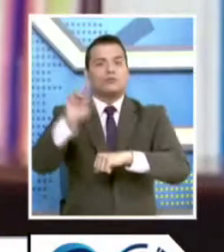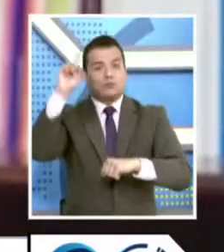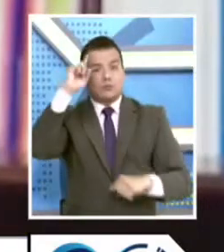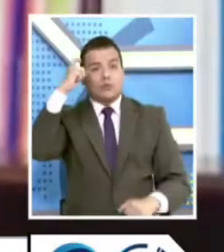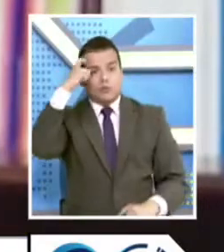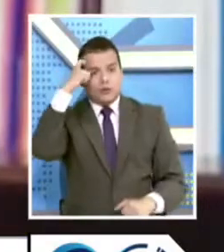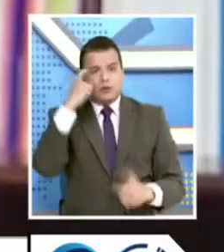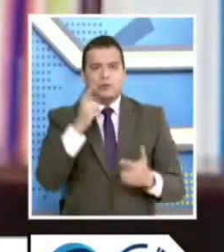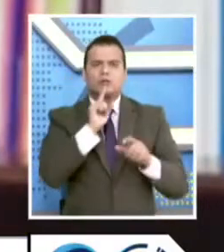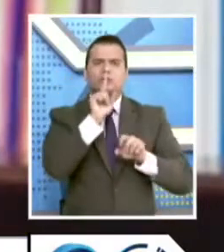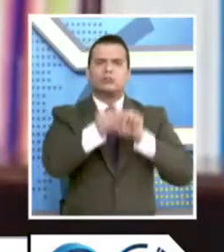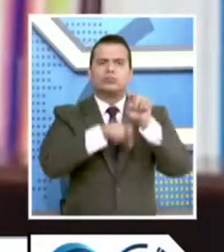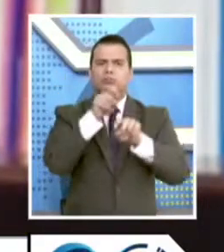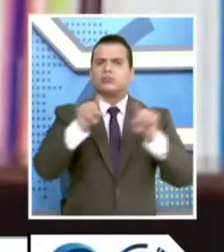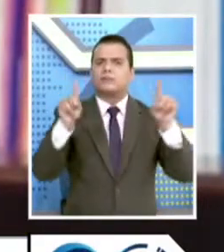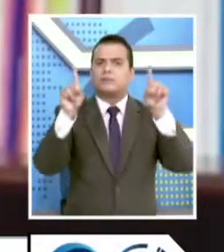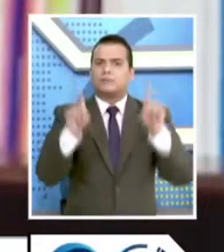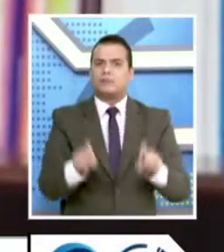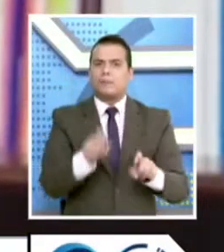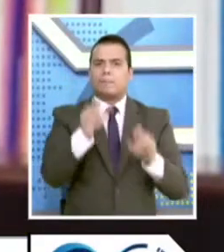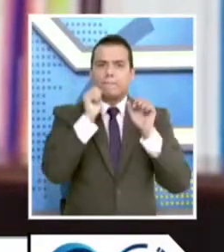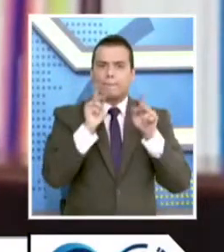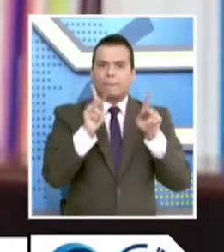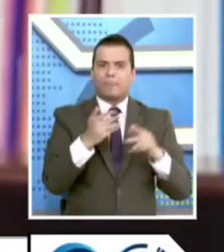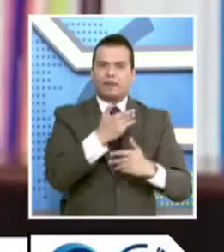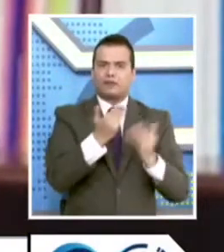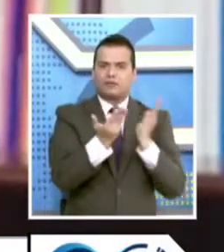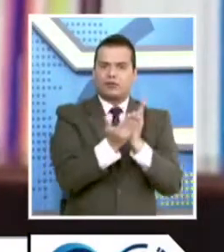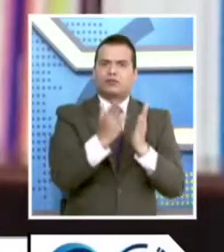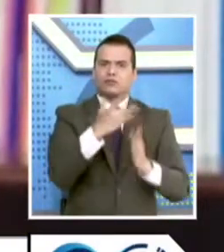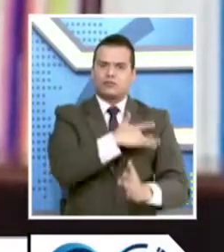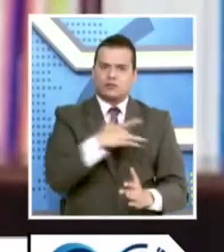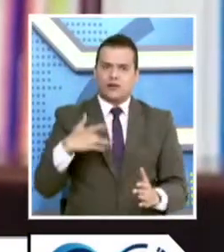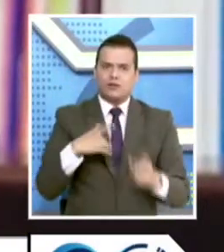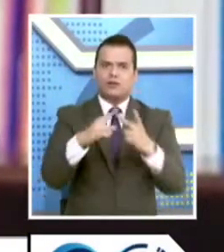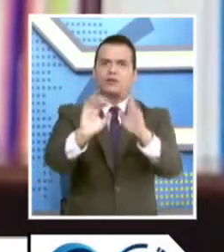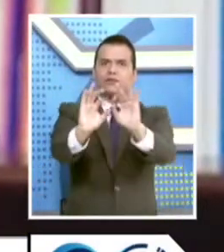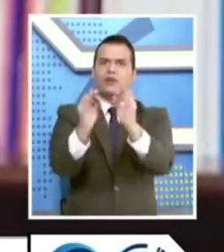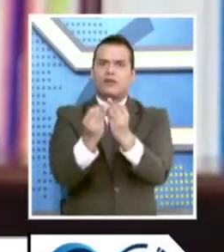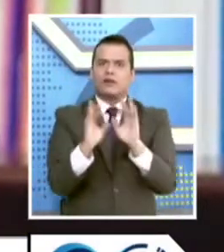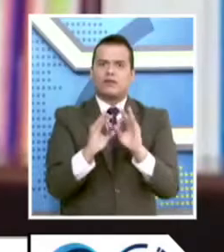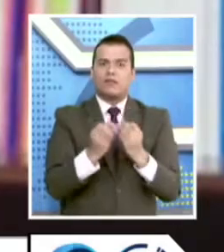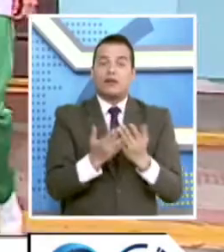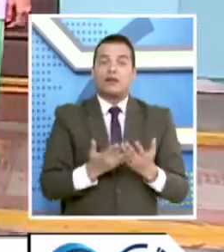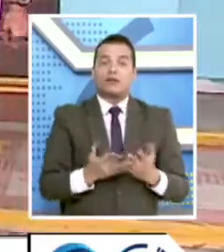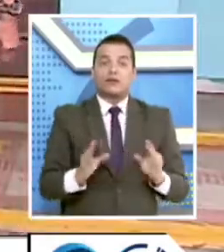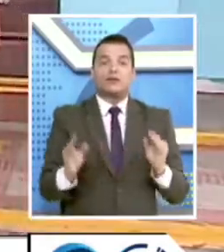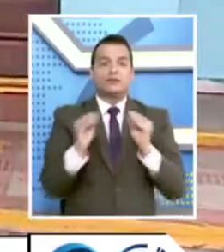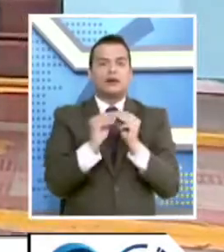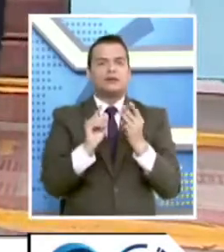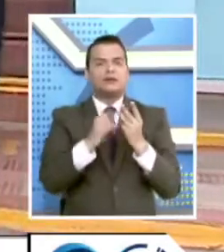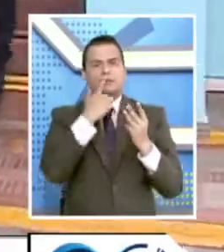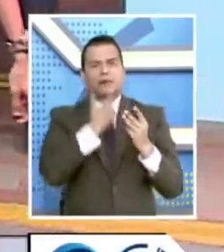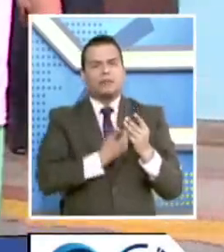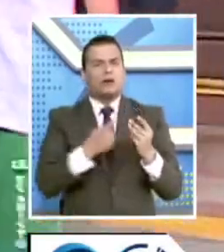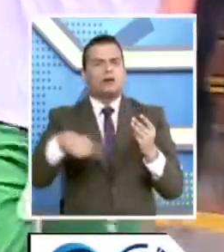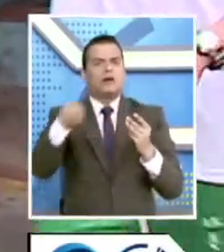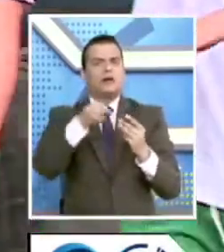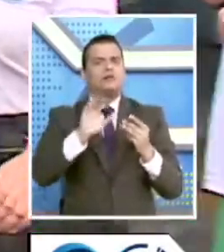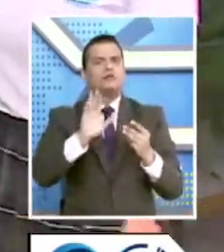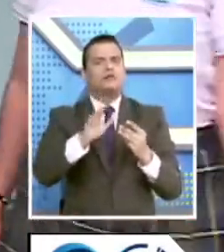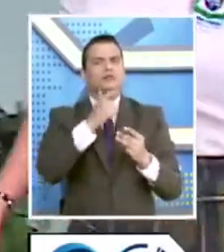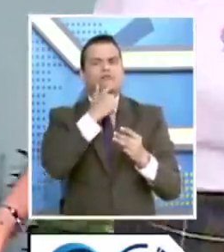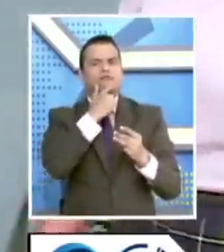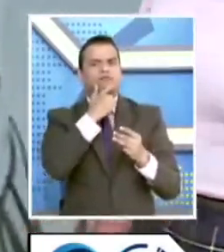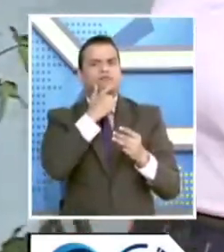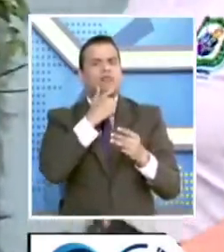por ejemplo, con la salud del estudiante, con las familias y específicamente saber también los padres cuánto tiempo sí dejaría ir a su